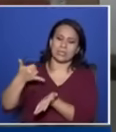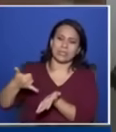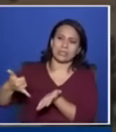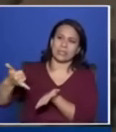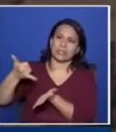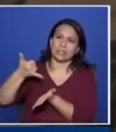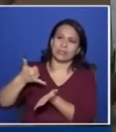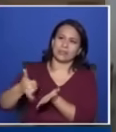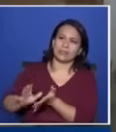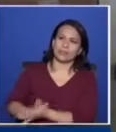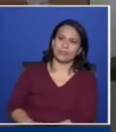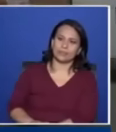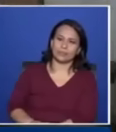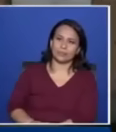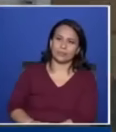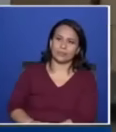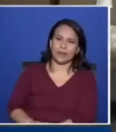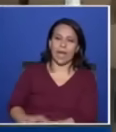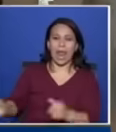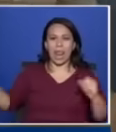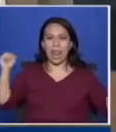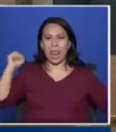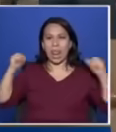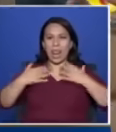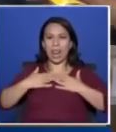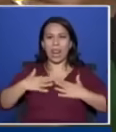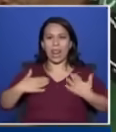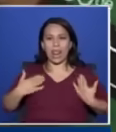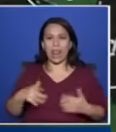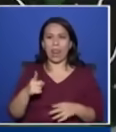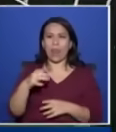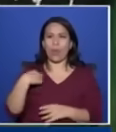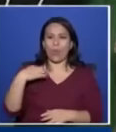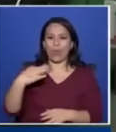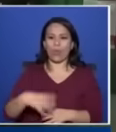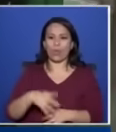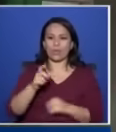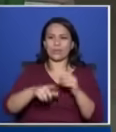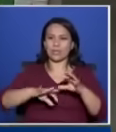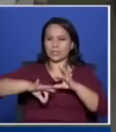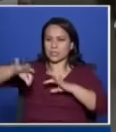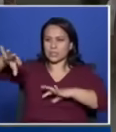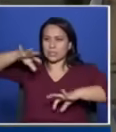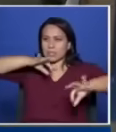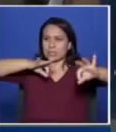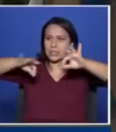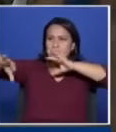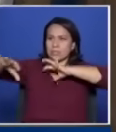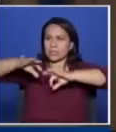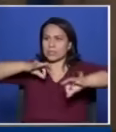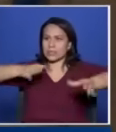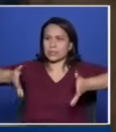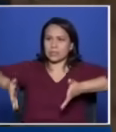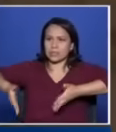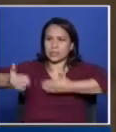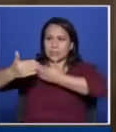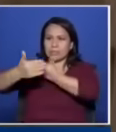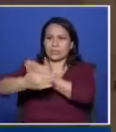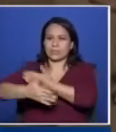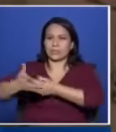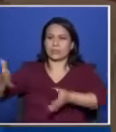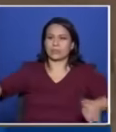de utensilios de aseo. Entonces, ¿qué hacen aquí nuestros voluntarios? Clasifican los productos para armar kits, estos